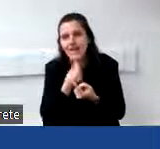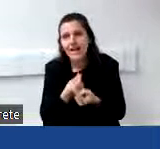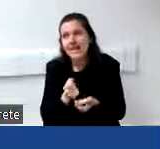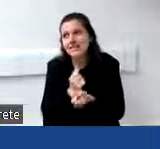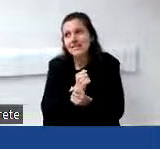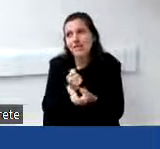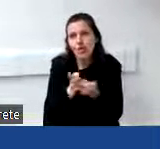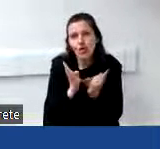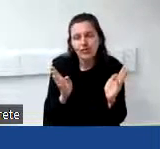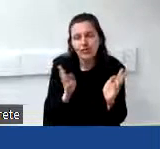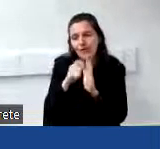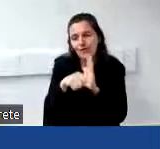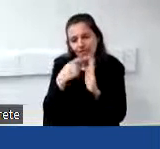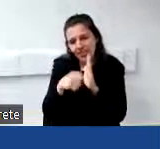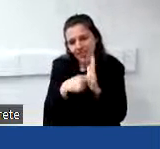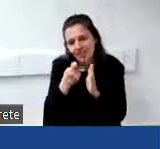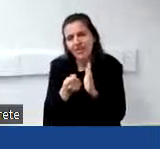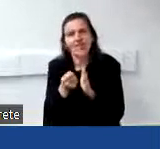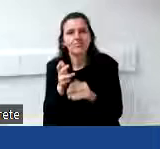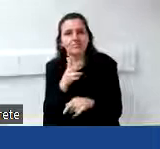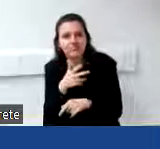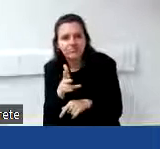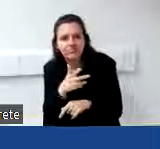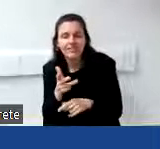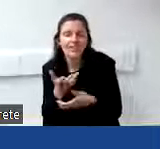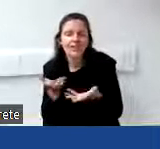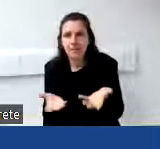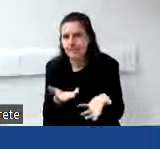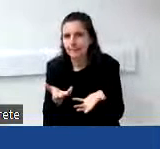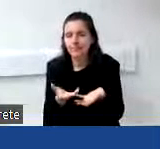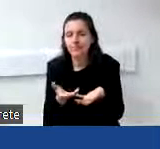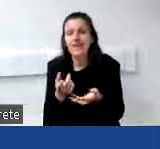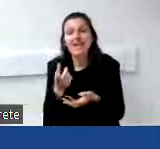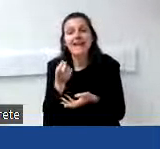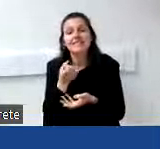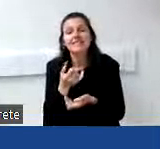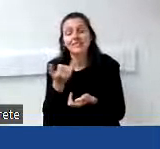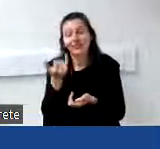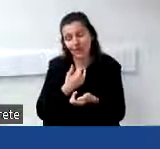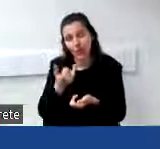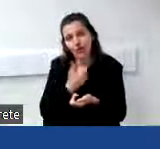En esto que contaban ayer, y creo que así ayer, de que